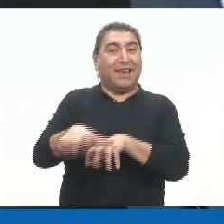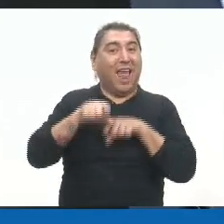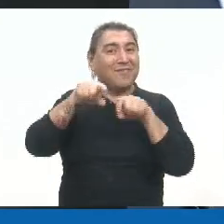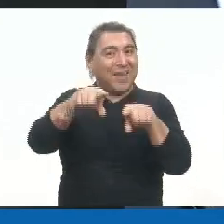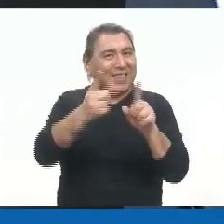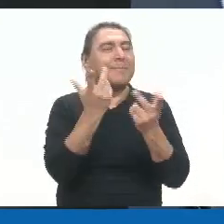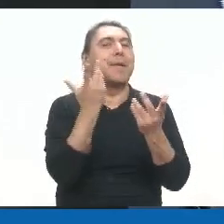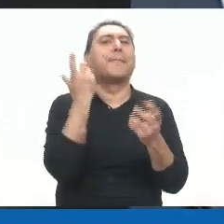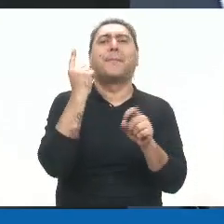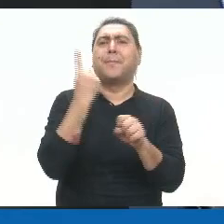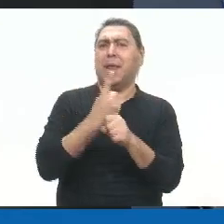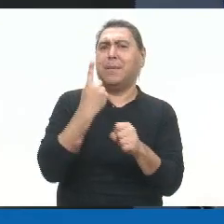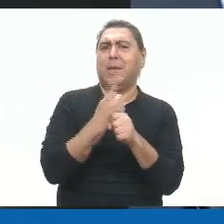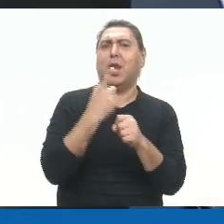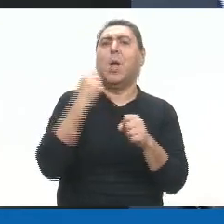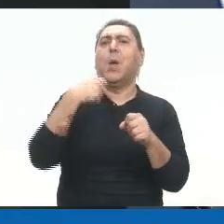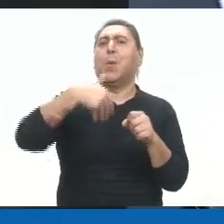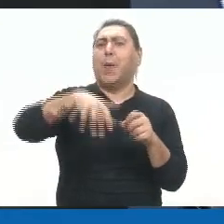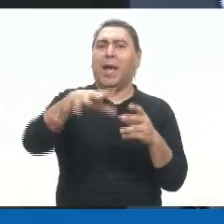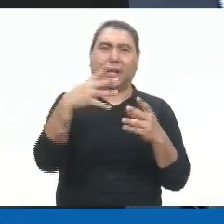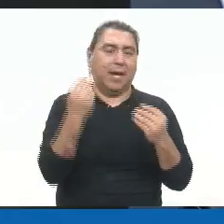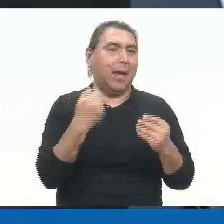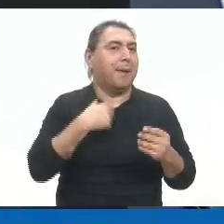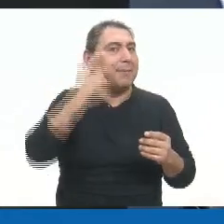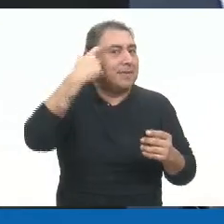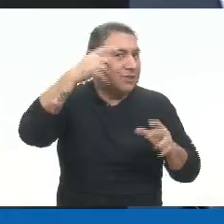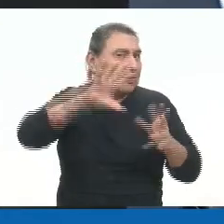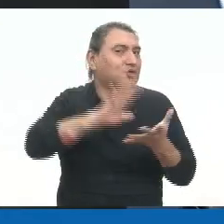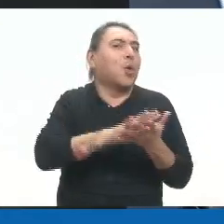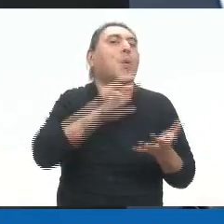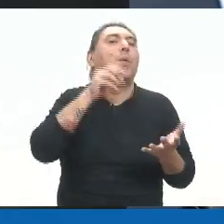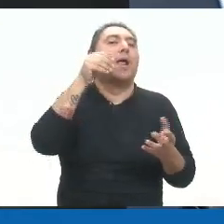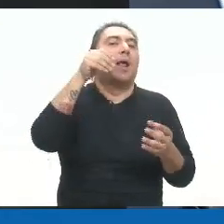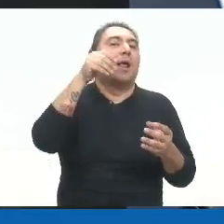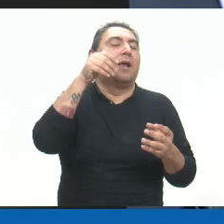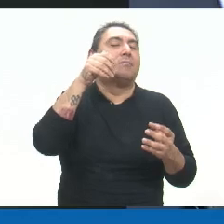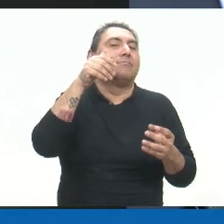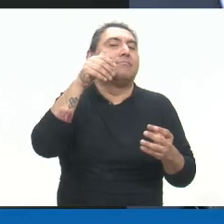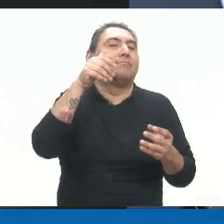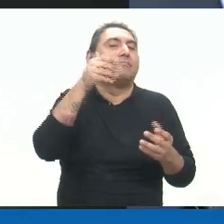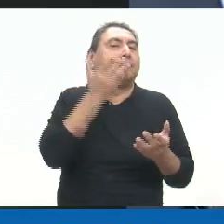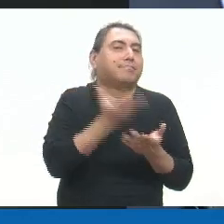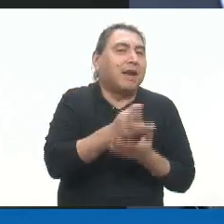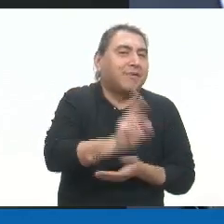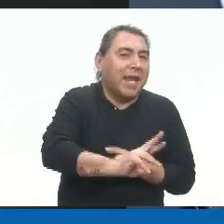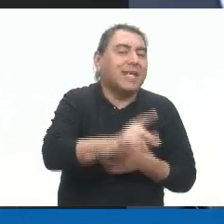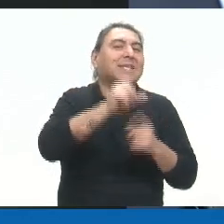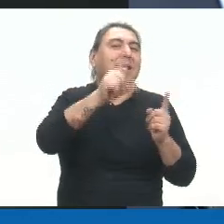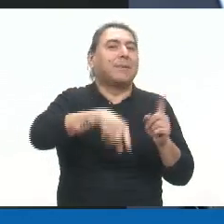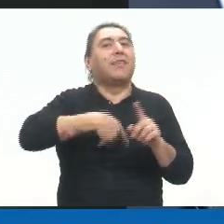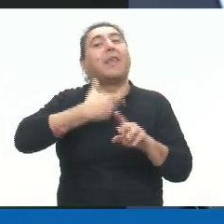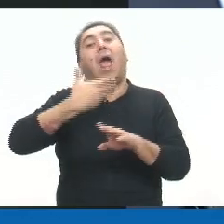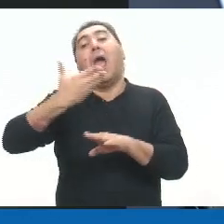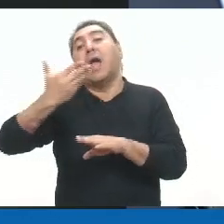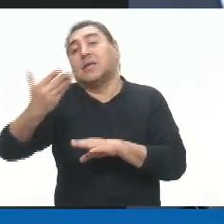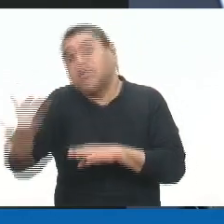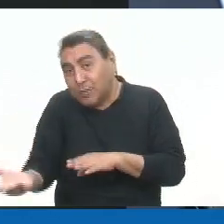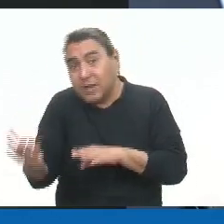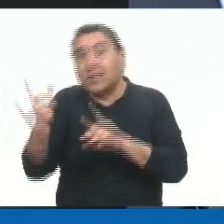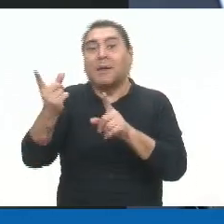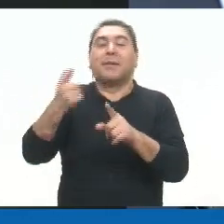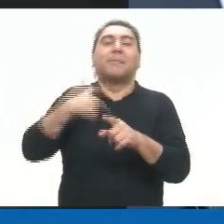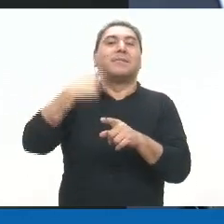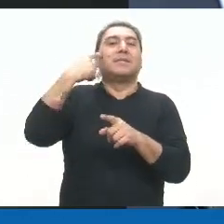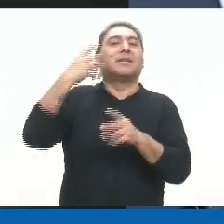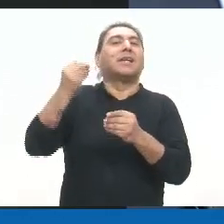iba a poner a consideración la moción de preferencia y que posteriormente iba a poner a consideración la